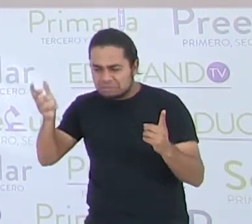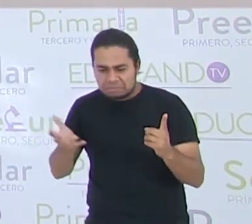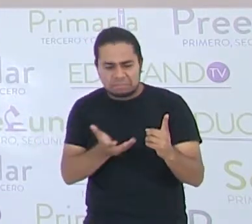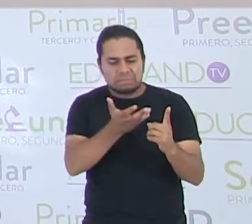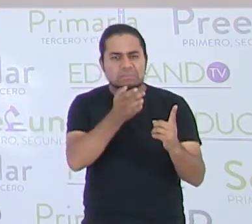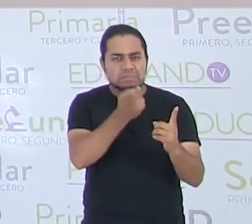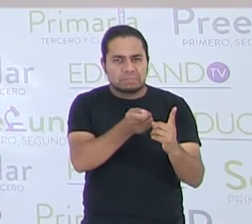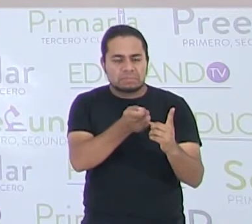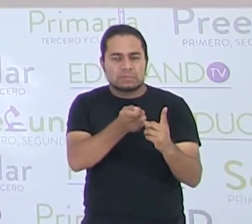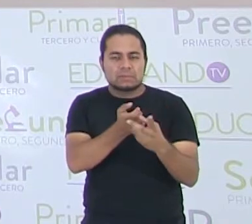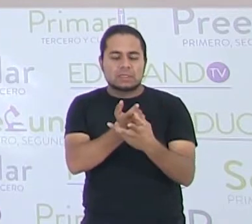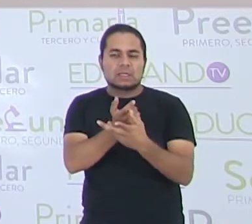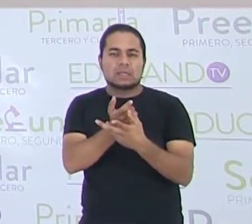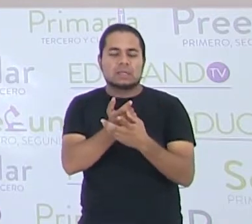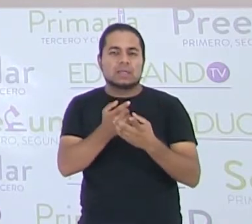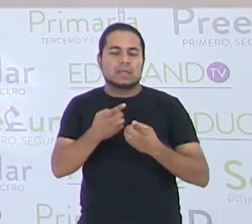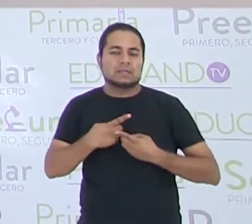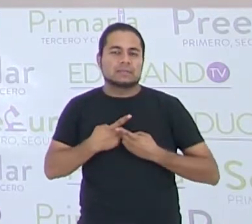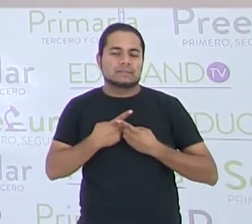y le dieron